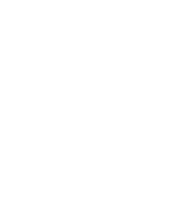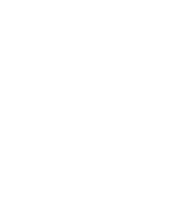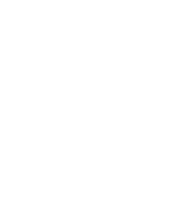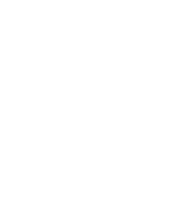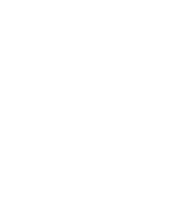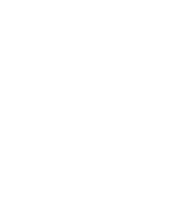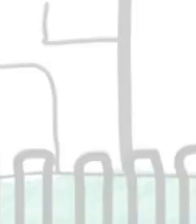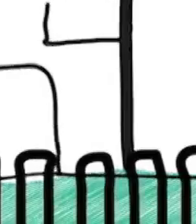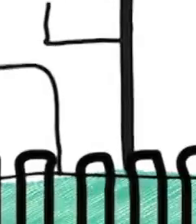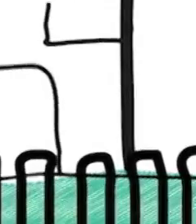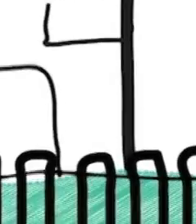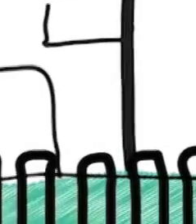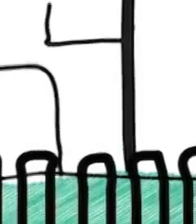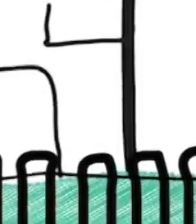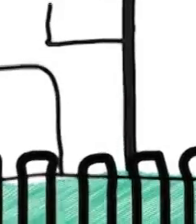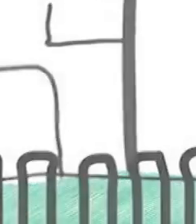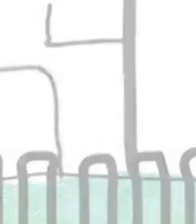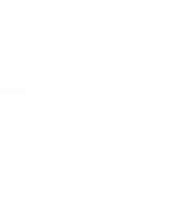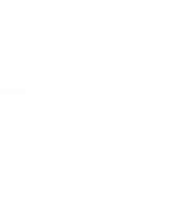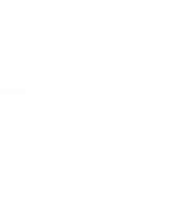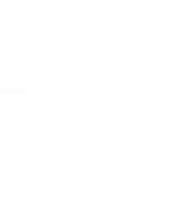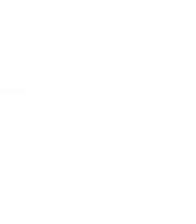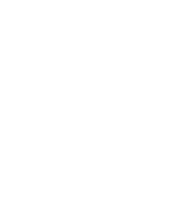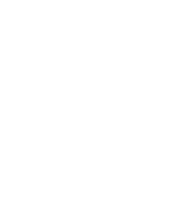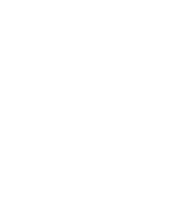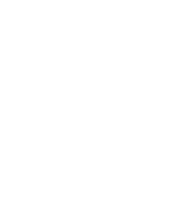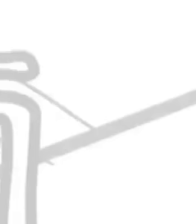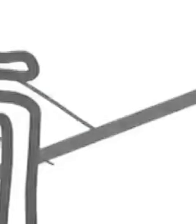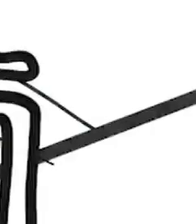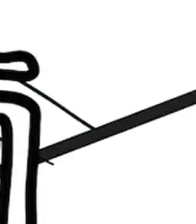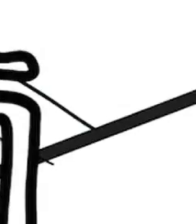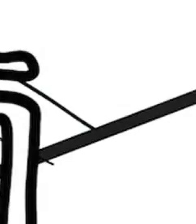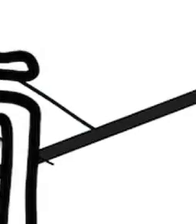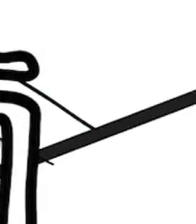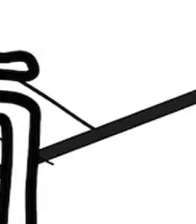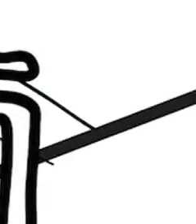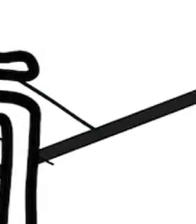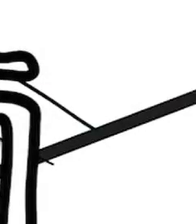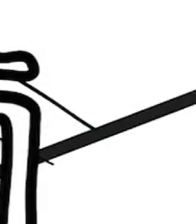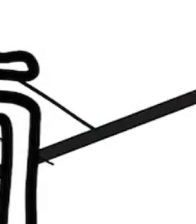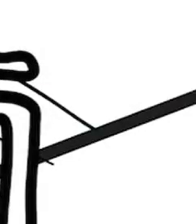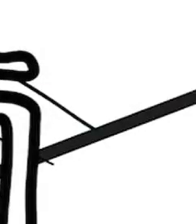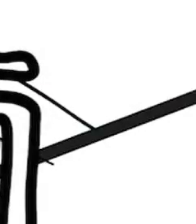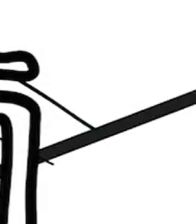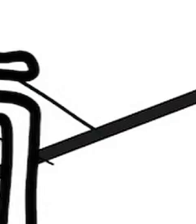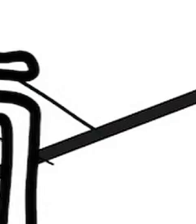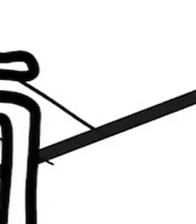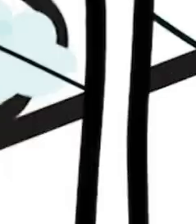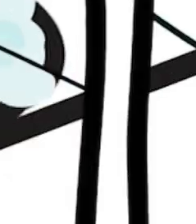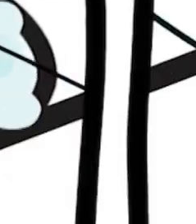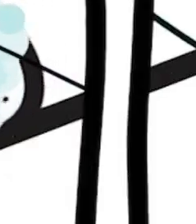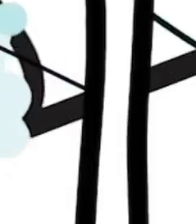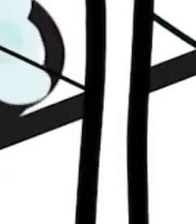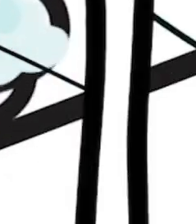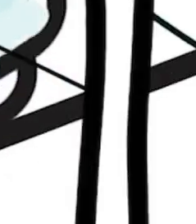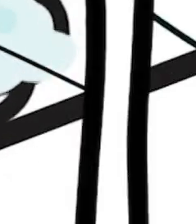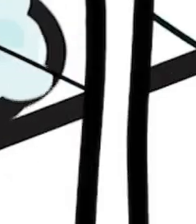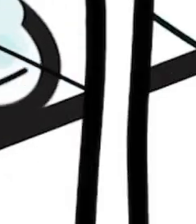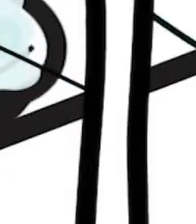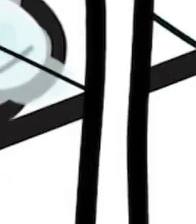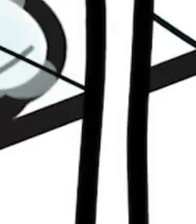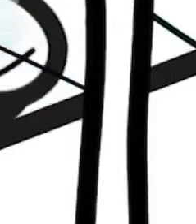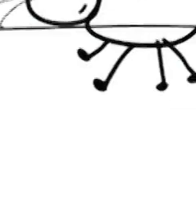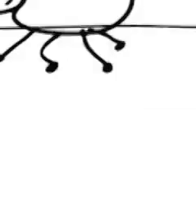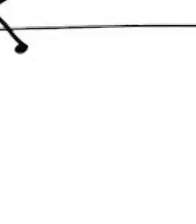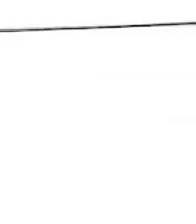Es urgente que ahorremos agua. Mientras nos enjabonamos de las manos y lavamos los platos, cerremos la llave y al abrirla reduzcamos la presión